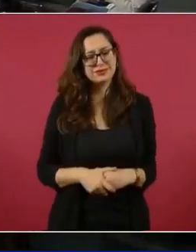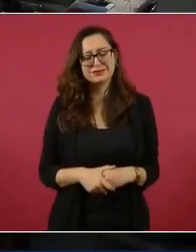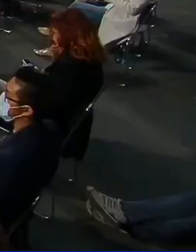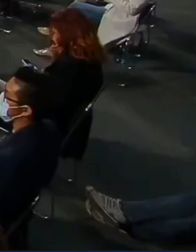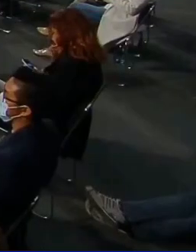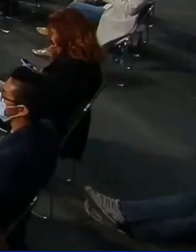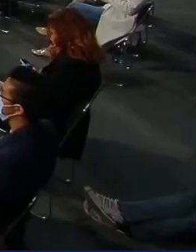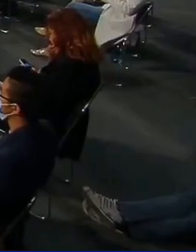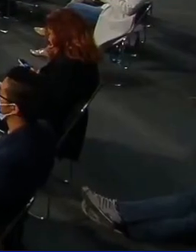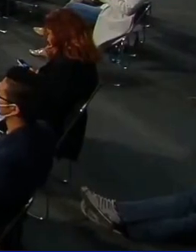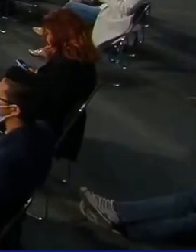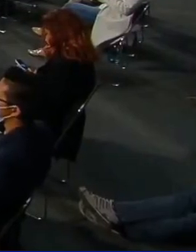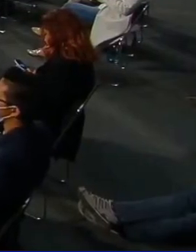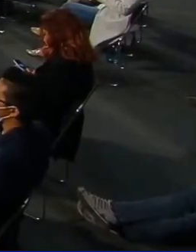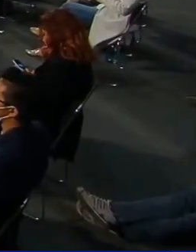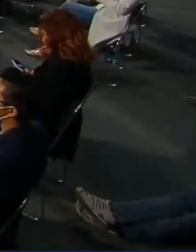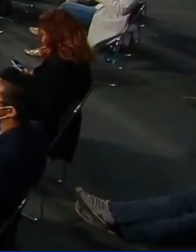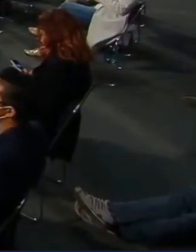no es cierto